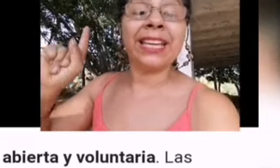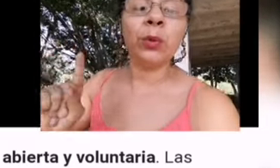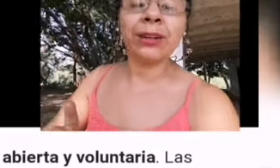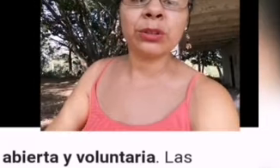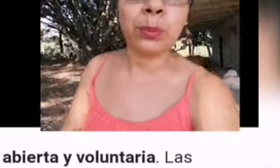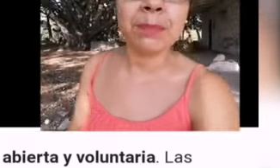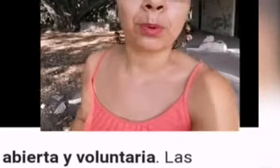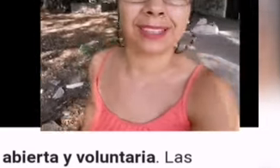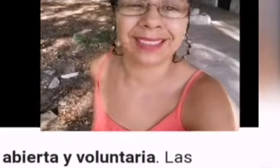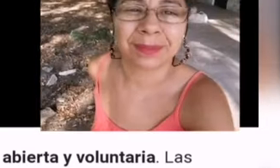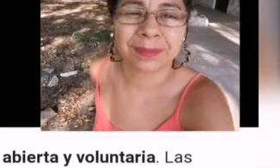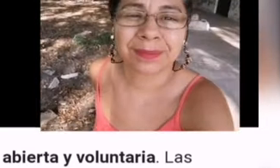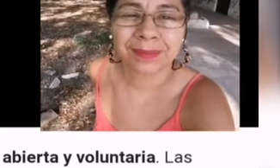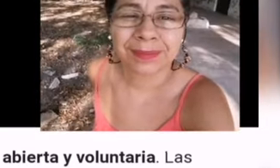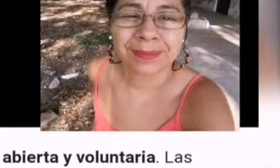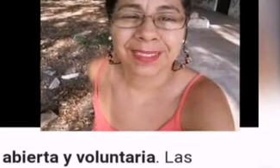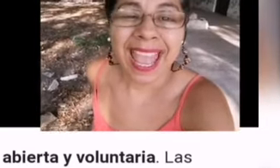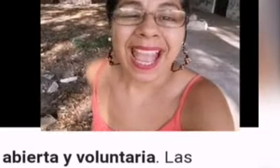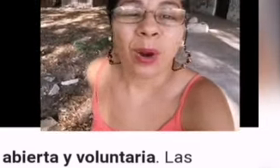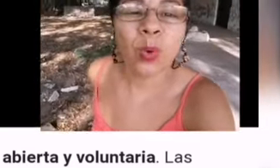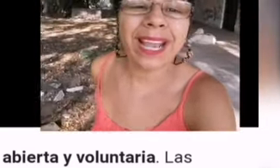posición, y una cosa muy importante,